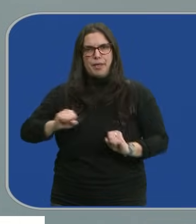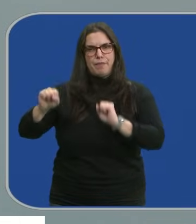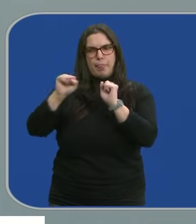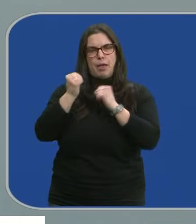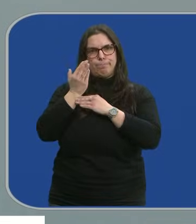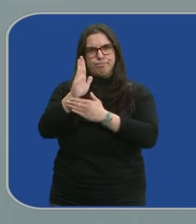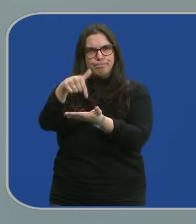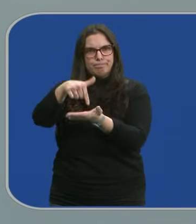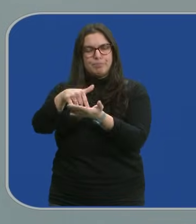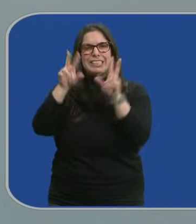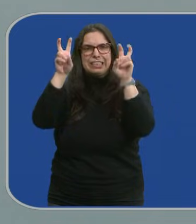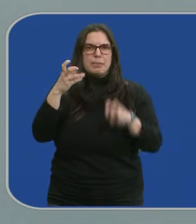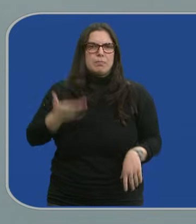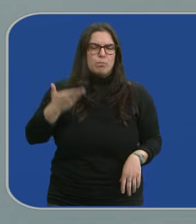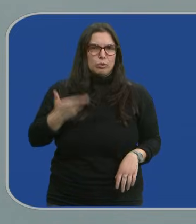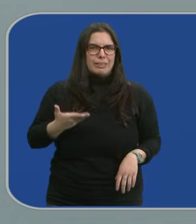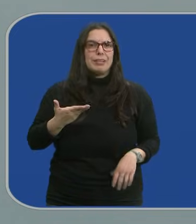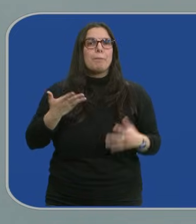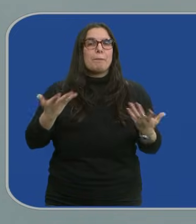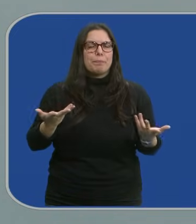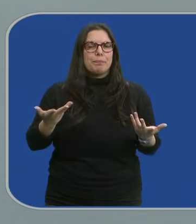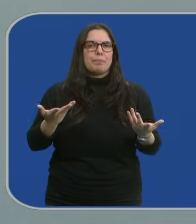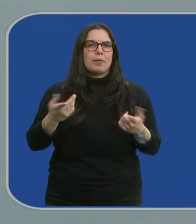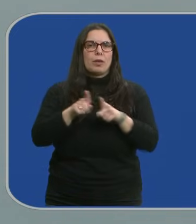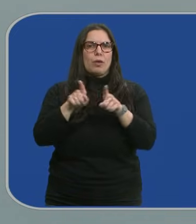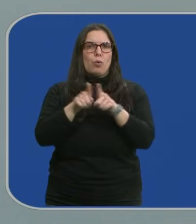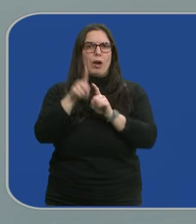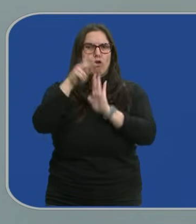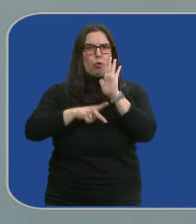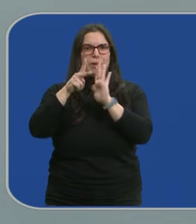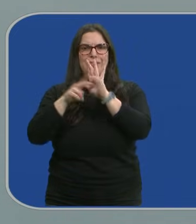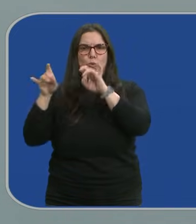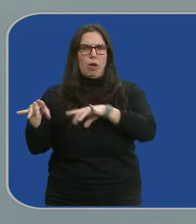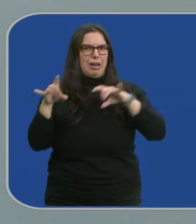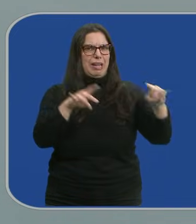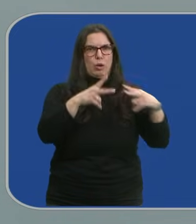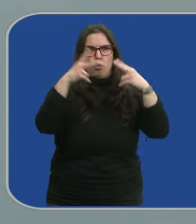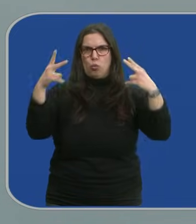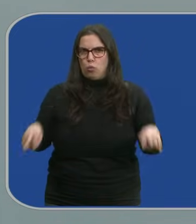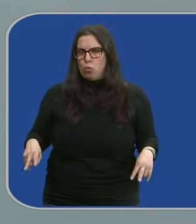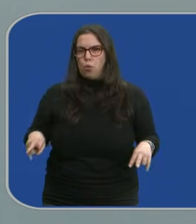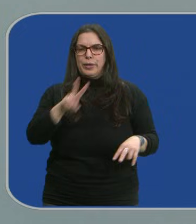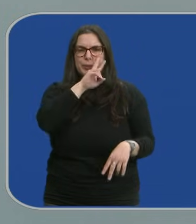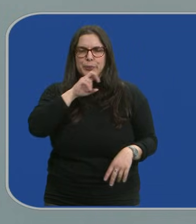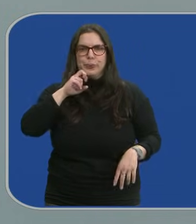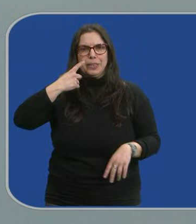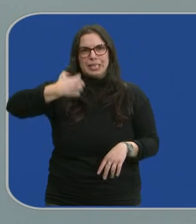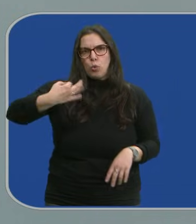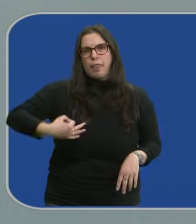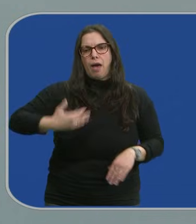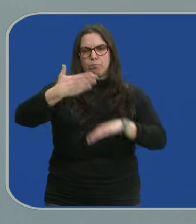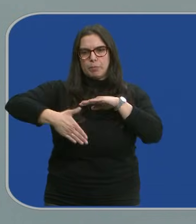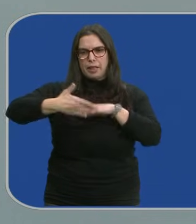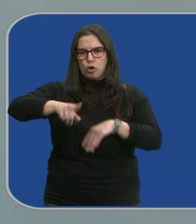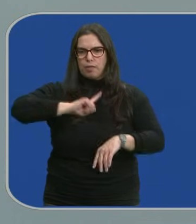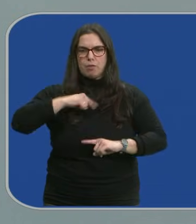Junta de Castilla y León, cuestiones muy importantes en el ámbito de la reciprocidad, de la cláusula de salvaguarda de las garantías que tengamos